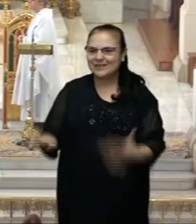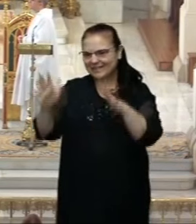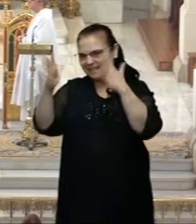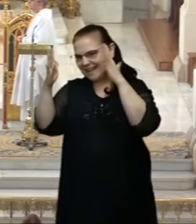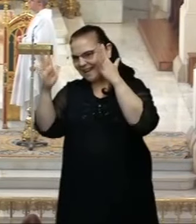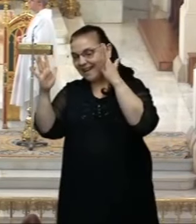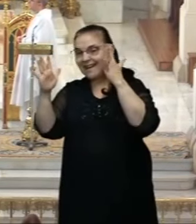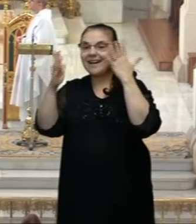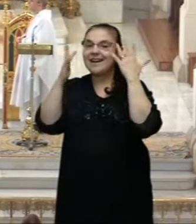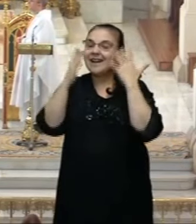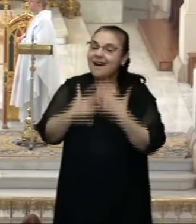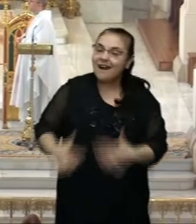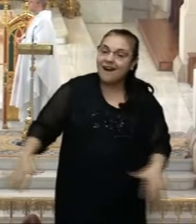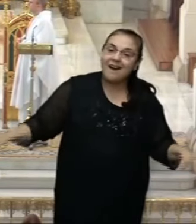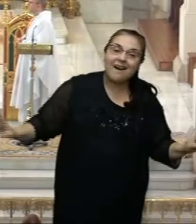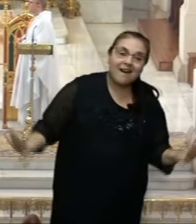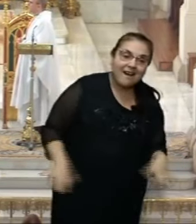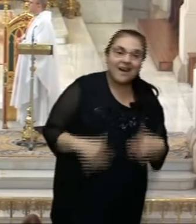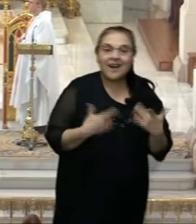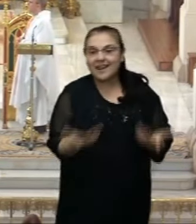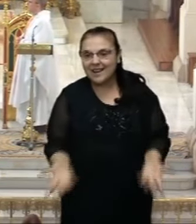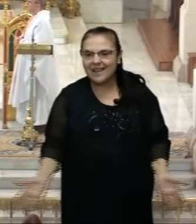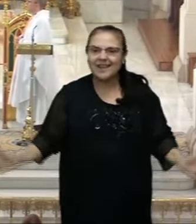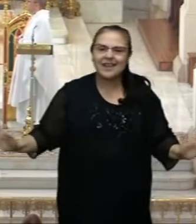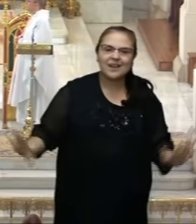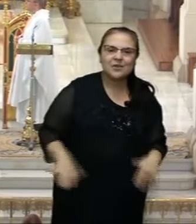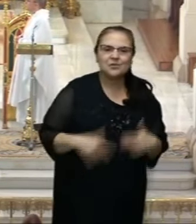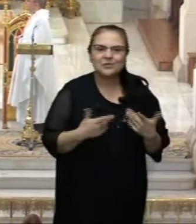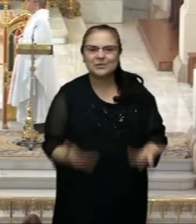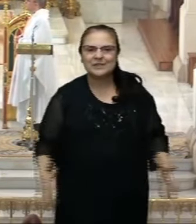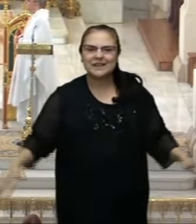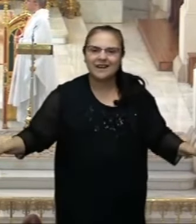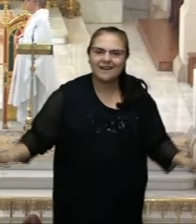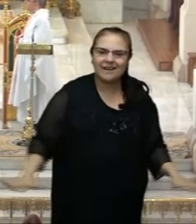Aleluya. Aleluya.